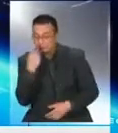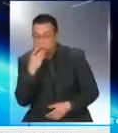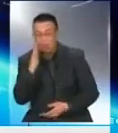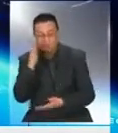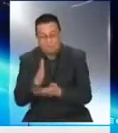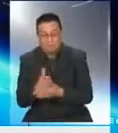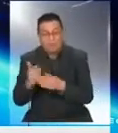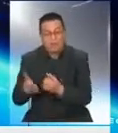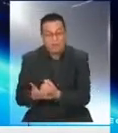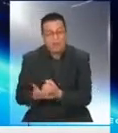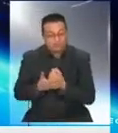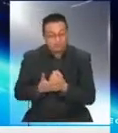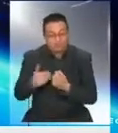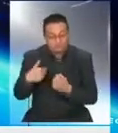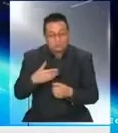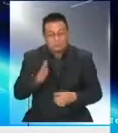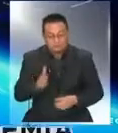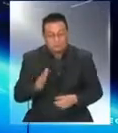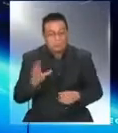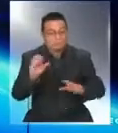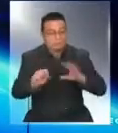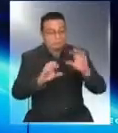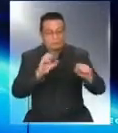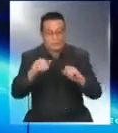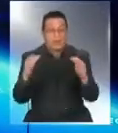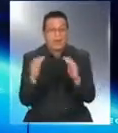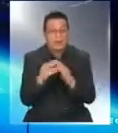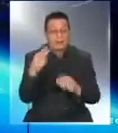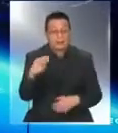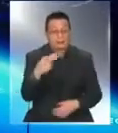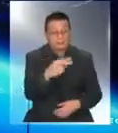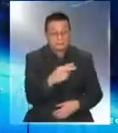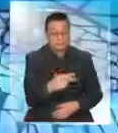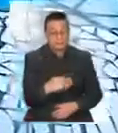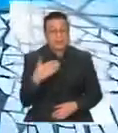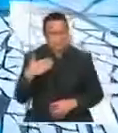una buena ayuda para seguir también haciendo test en casa. Avanzamos y esto es relevante, ¿por qué?